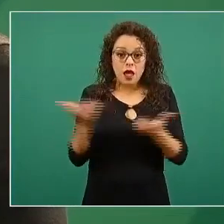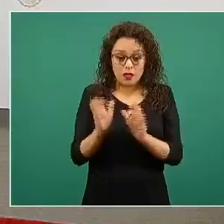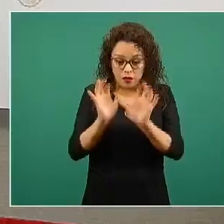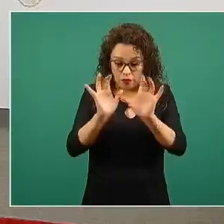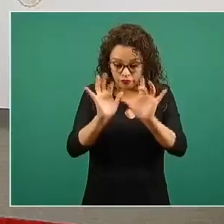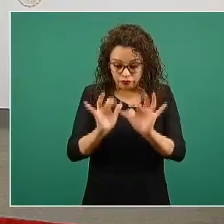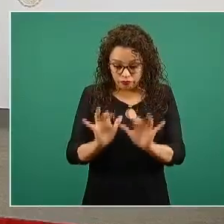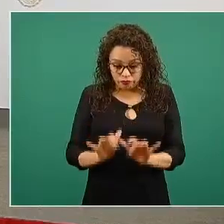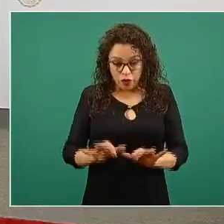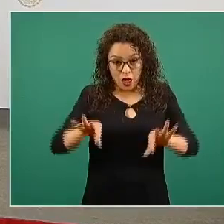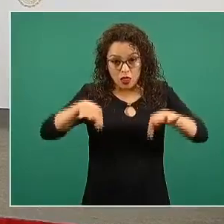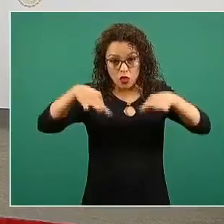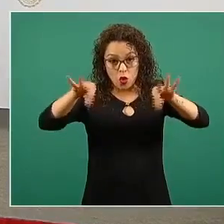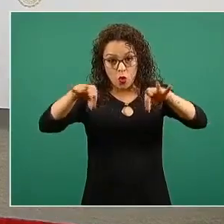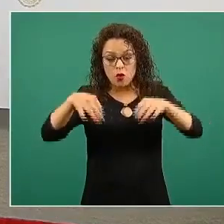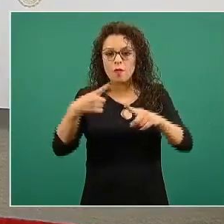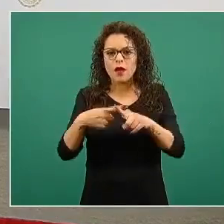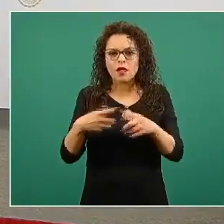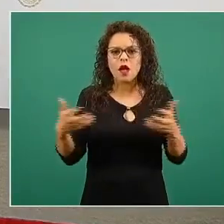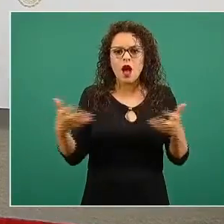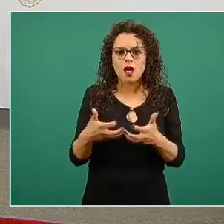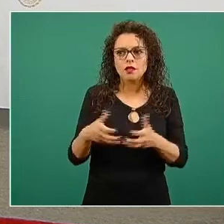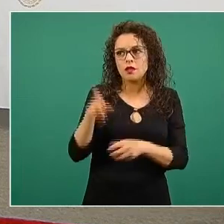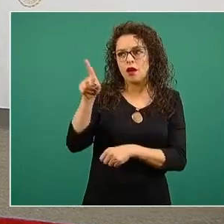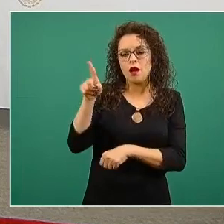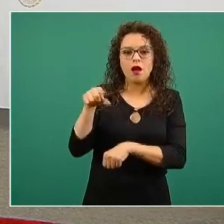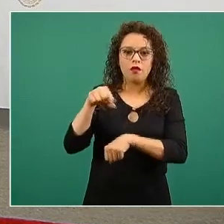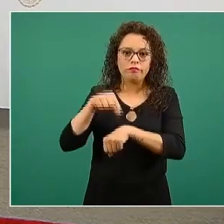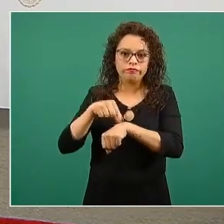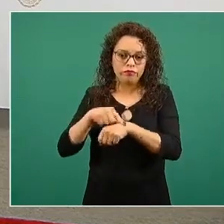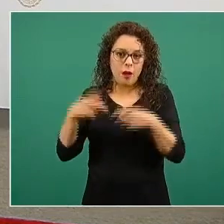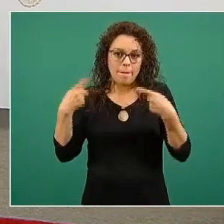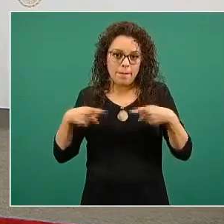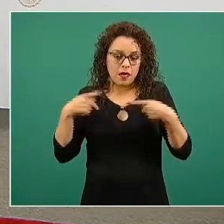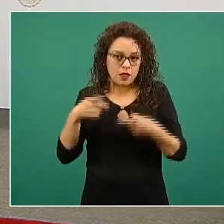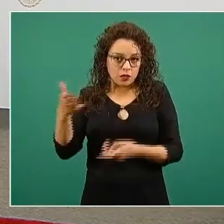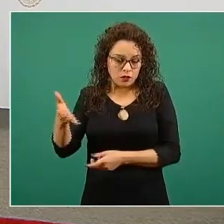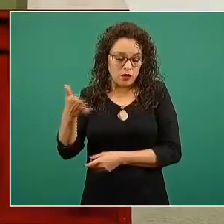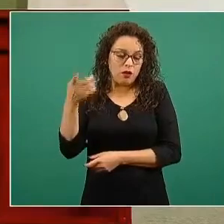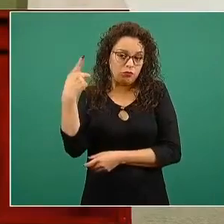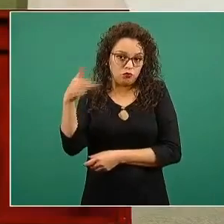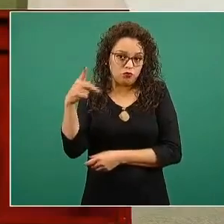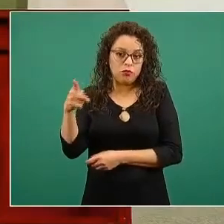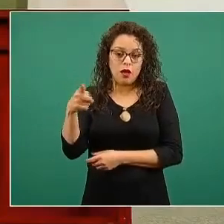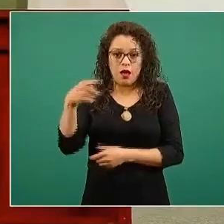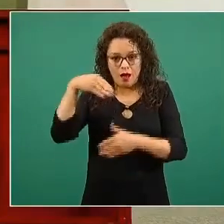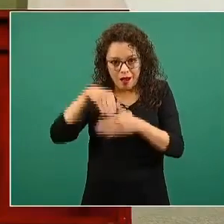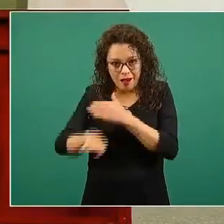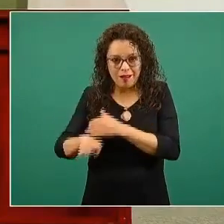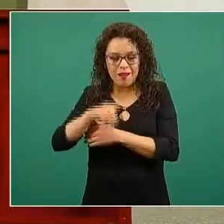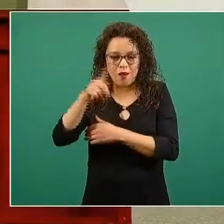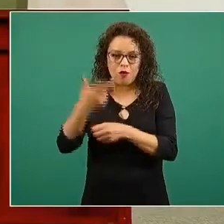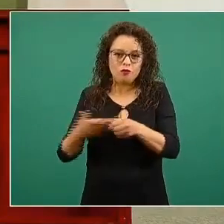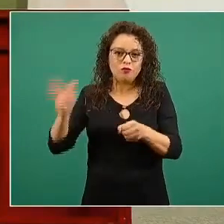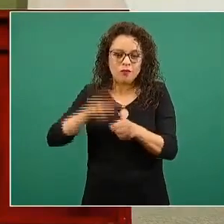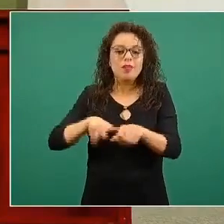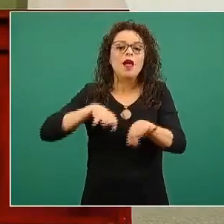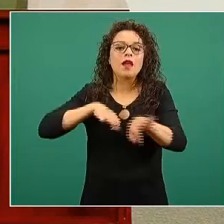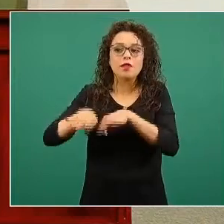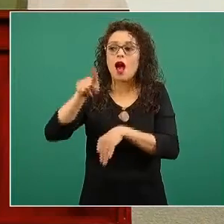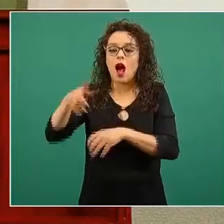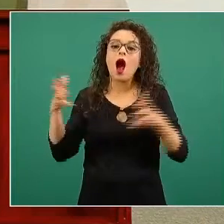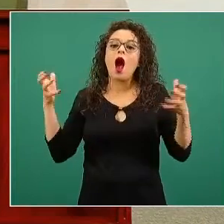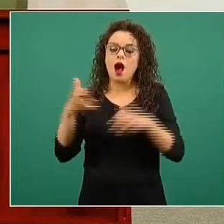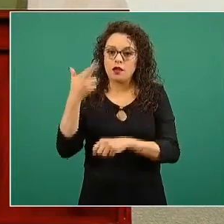lo realiza precisamente pues el profesional de la salud, el personal médico que labora al interior de la unidad. Cuando esto sucede fuera de